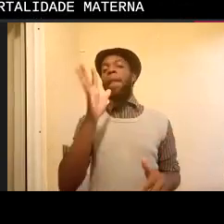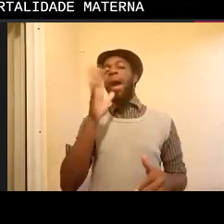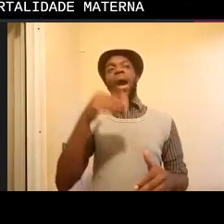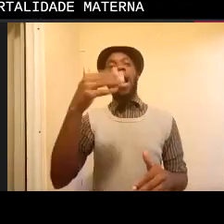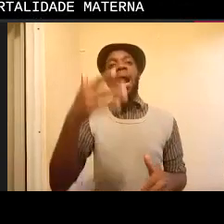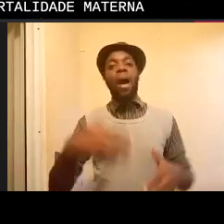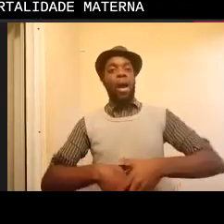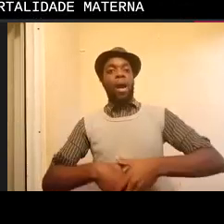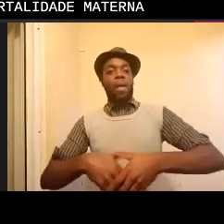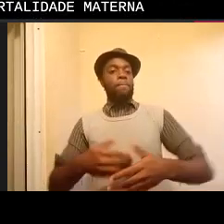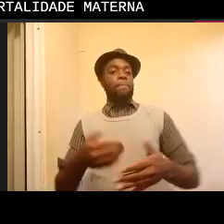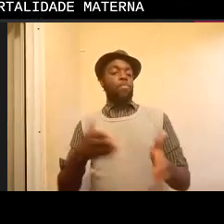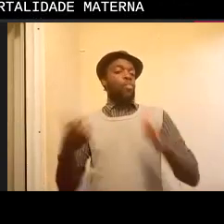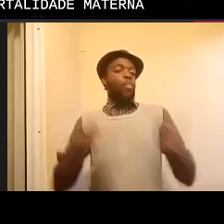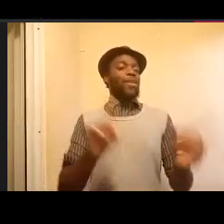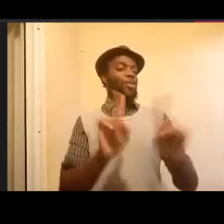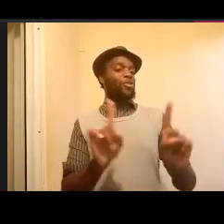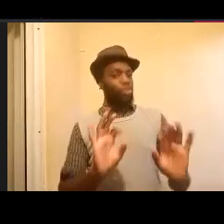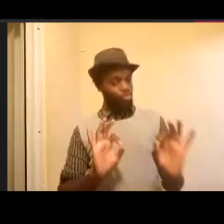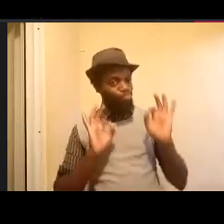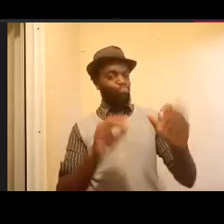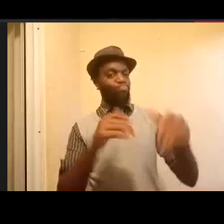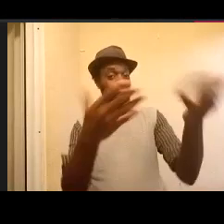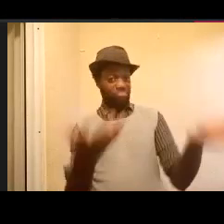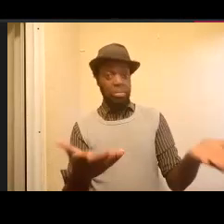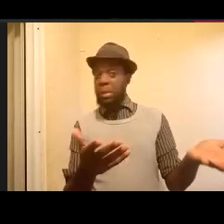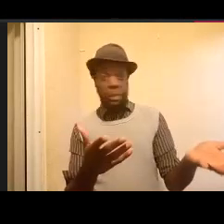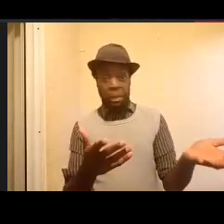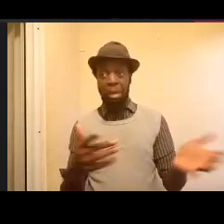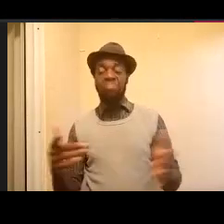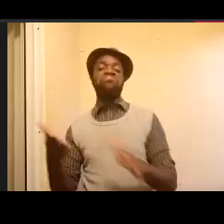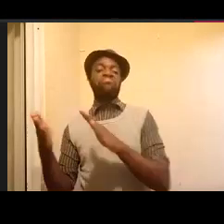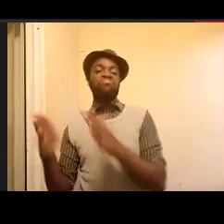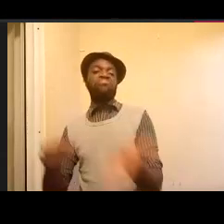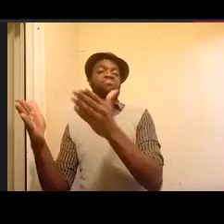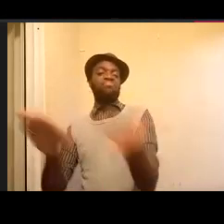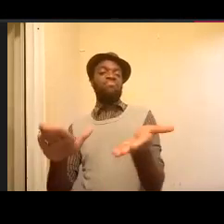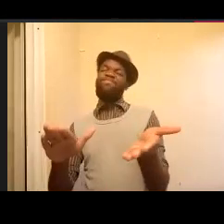Bueno, gracias a estudios y a muchísimos